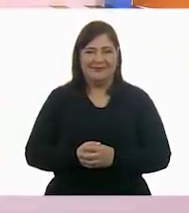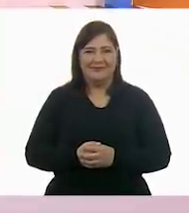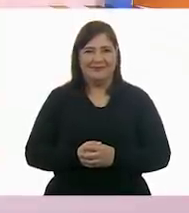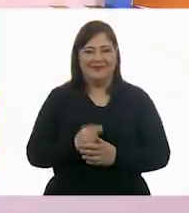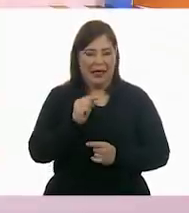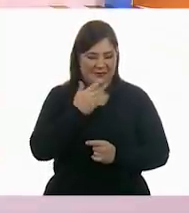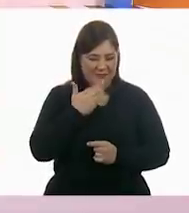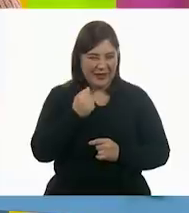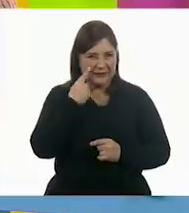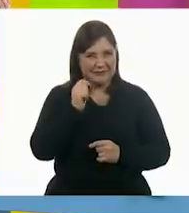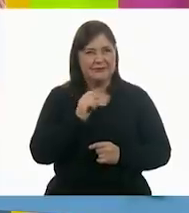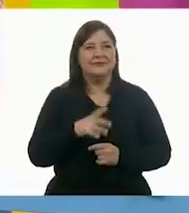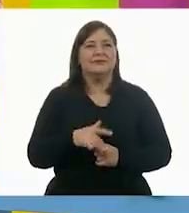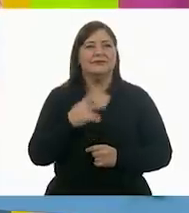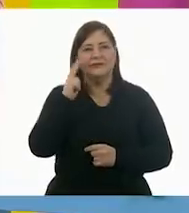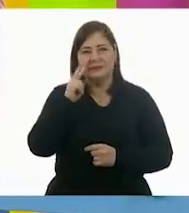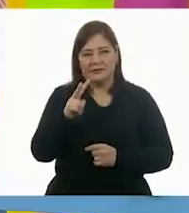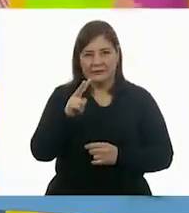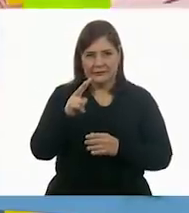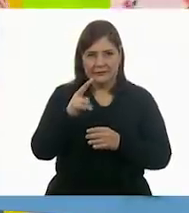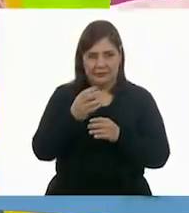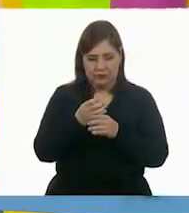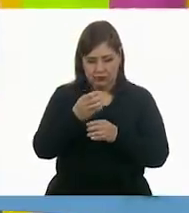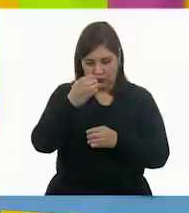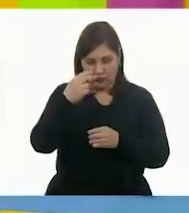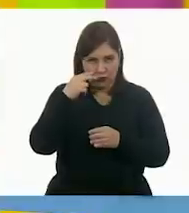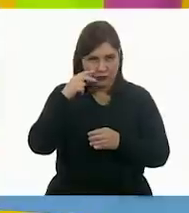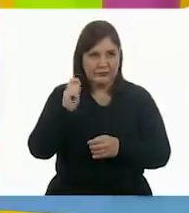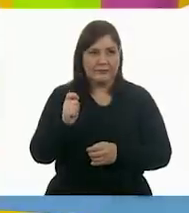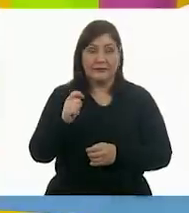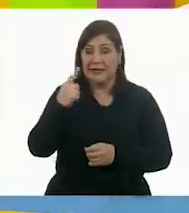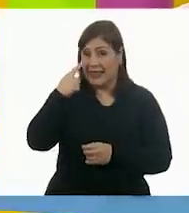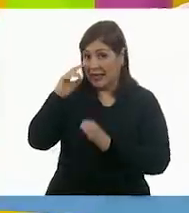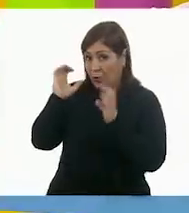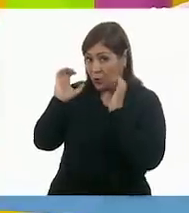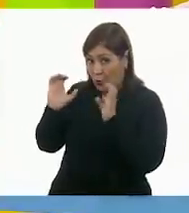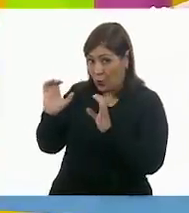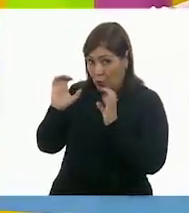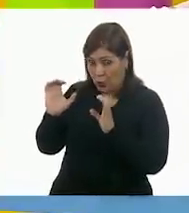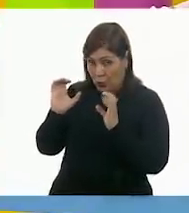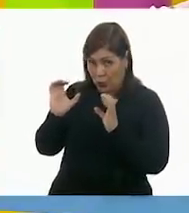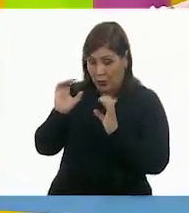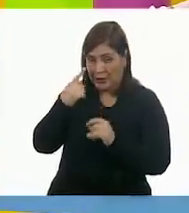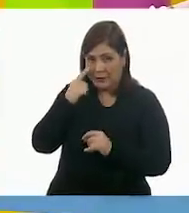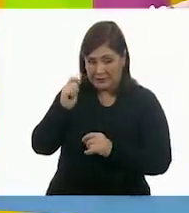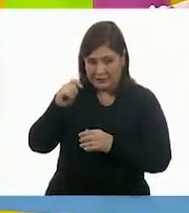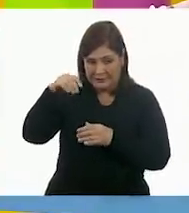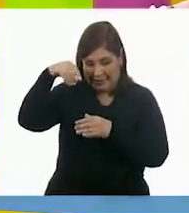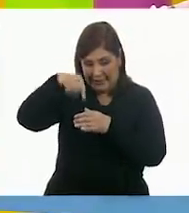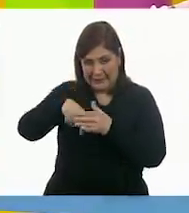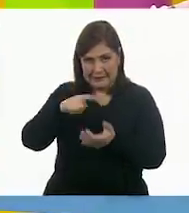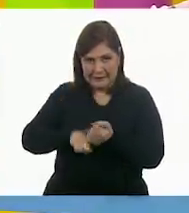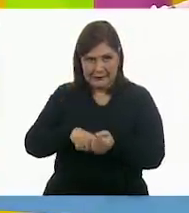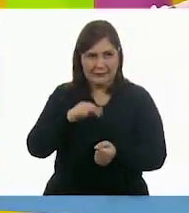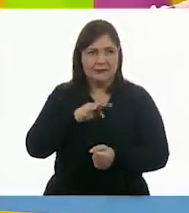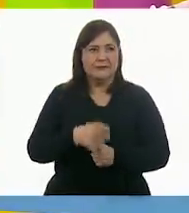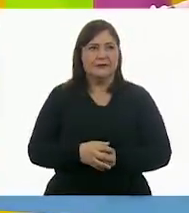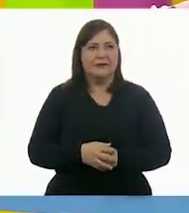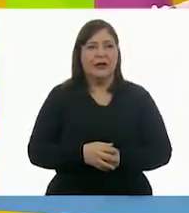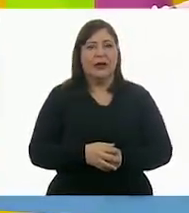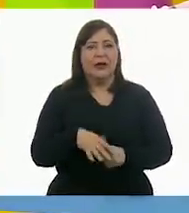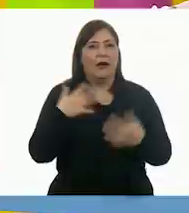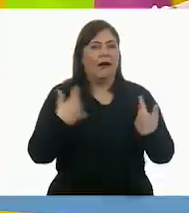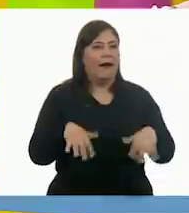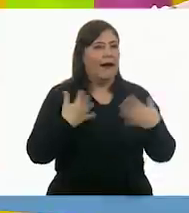cucurucho. Entonces así entra. Tiquiti. No vayas a tirar la botella. Échale, échale